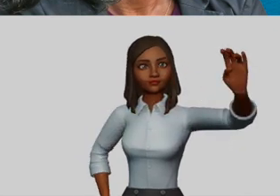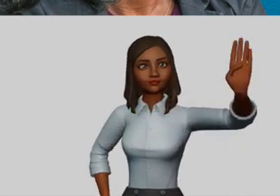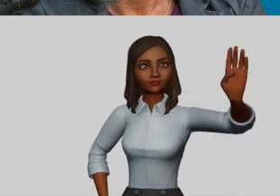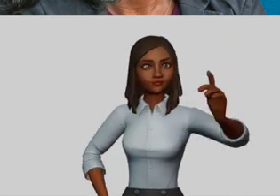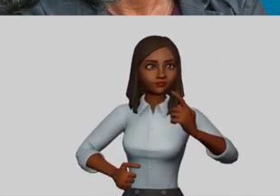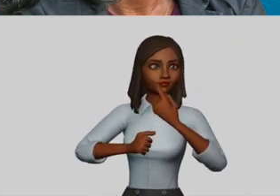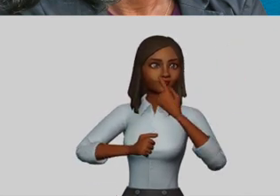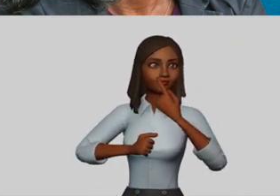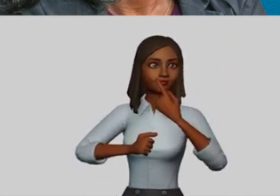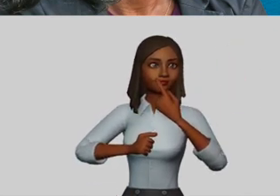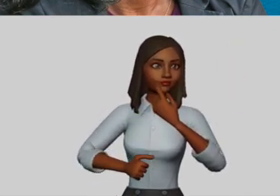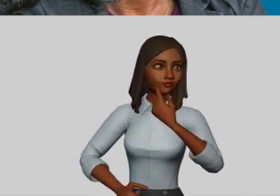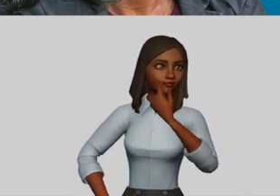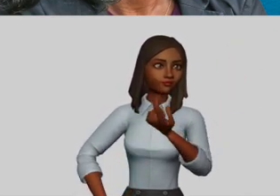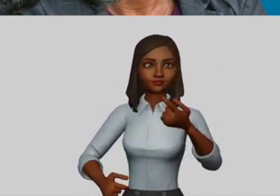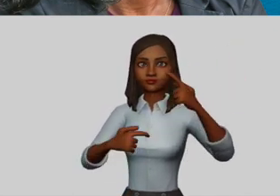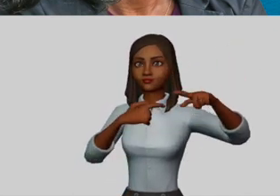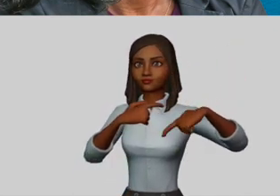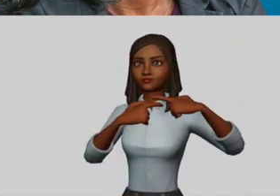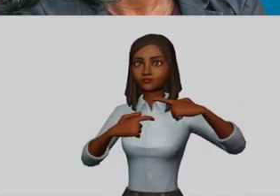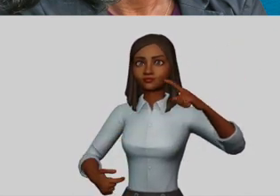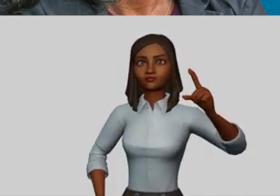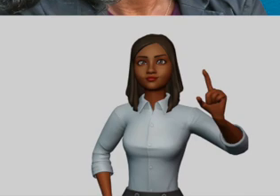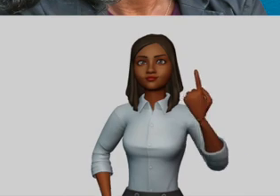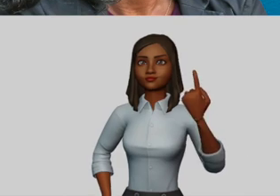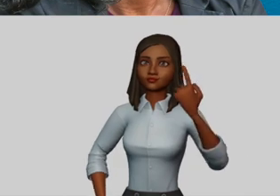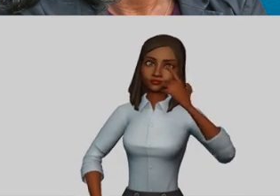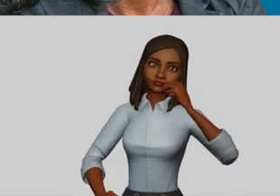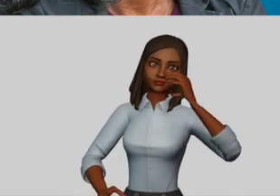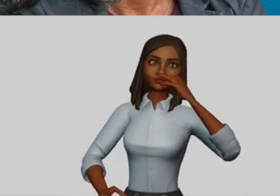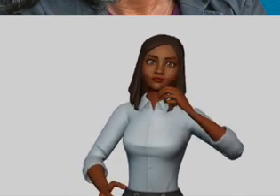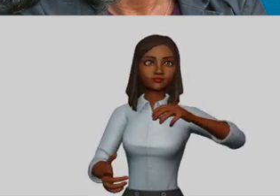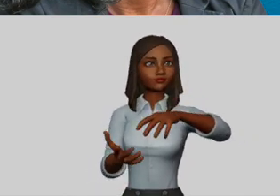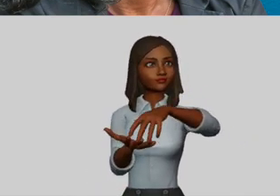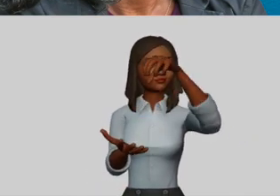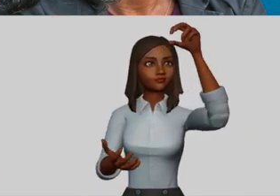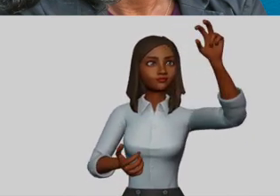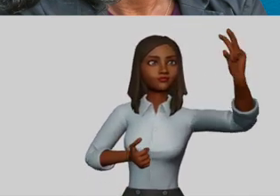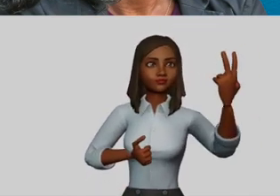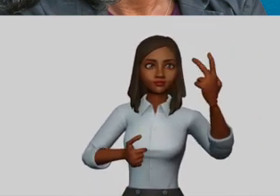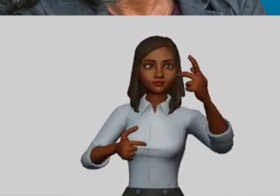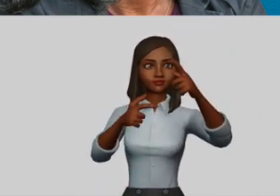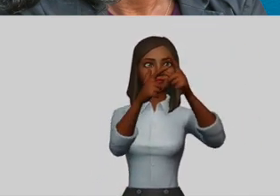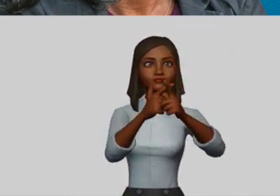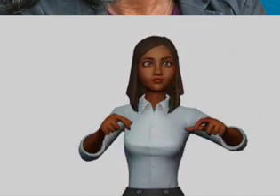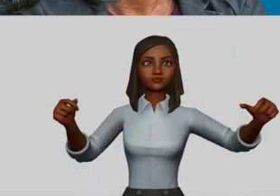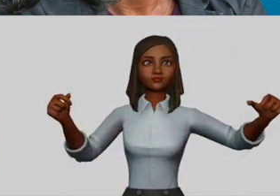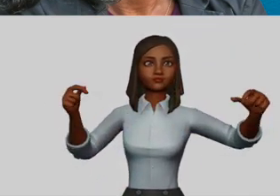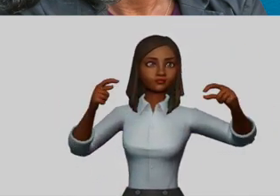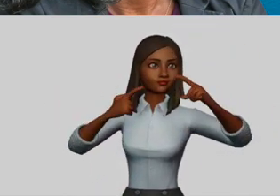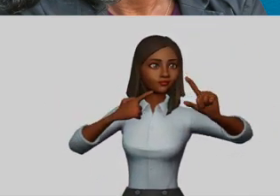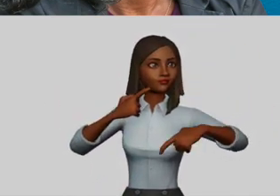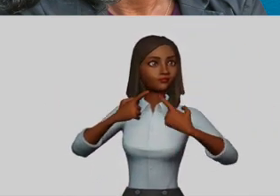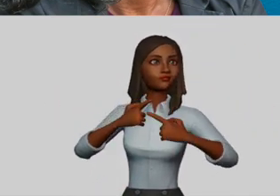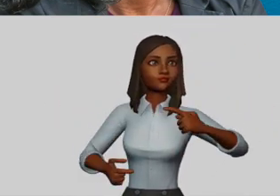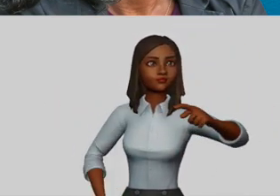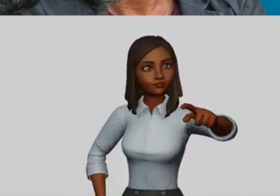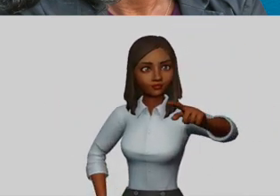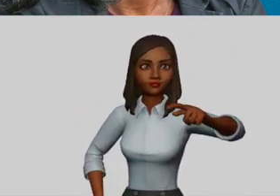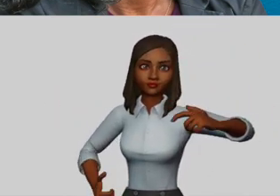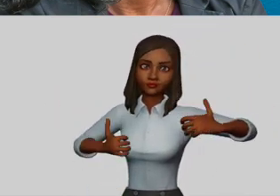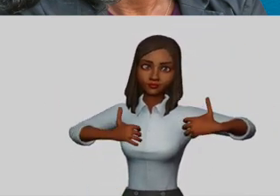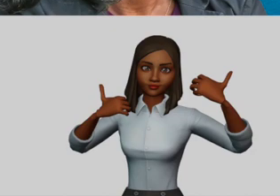entrevista, que tenías una tía que era sorda acá en República Dominicana y que fue quizás tu